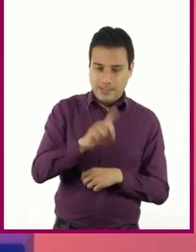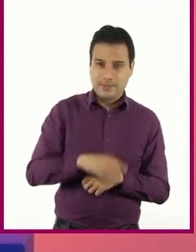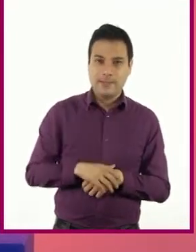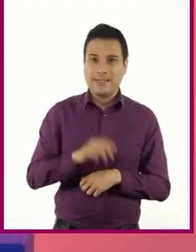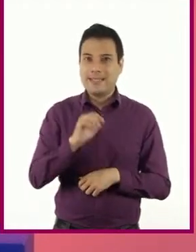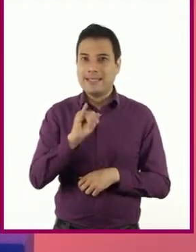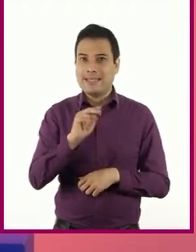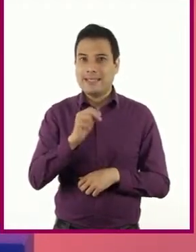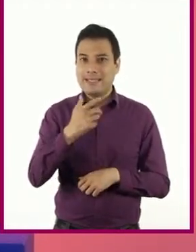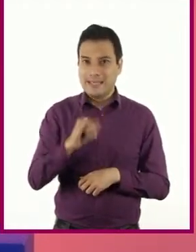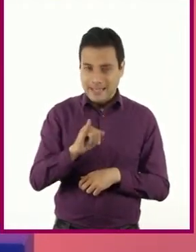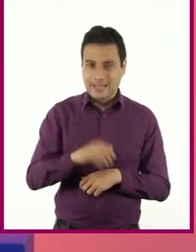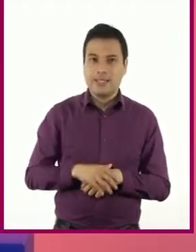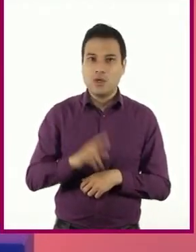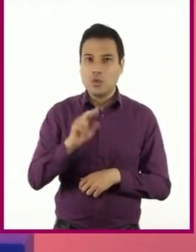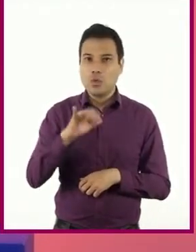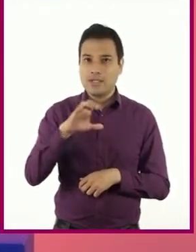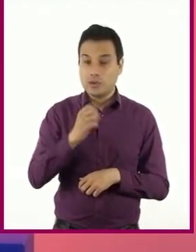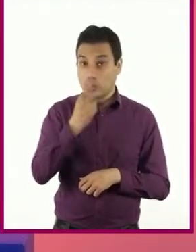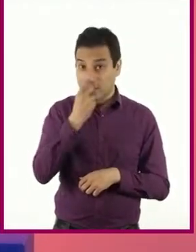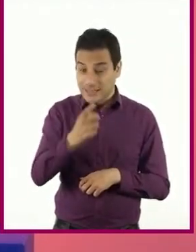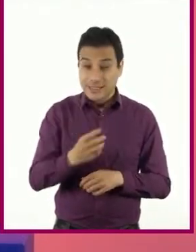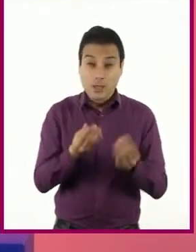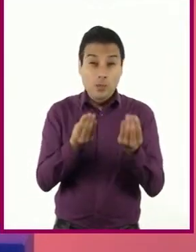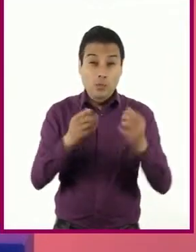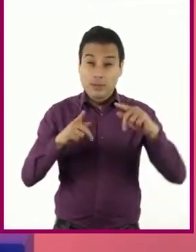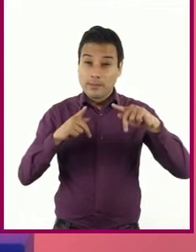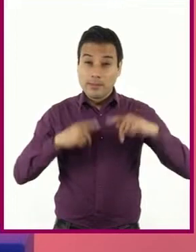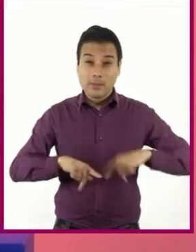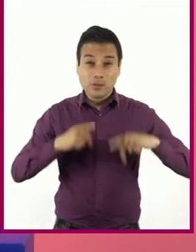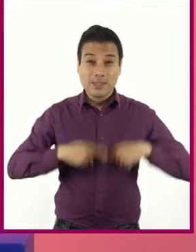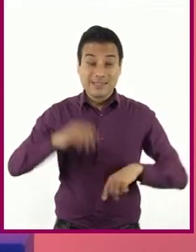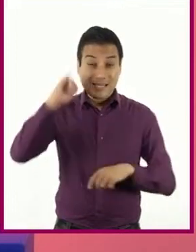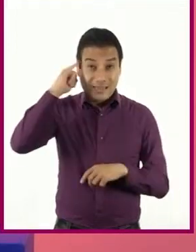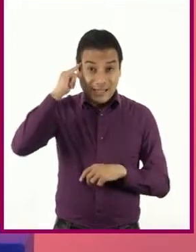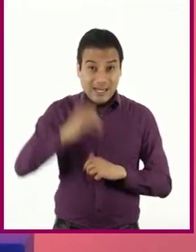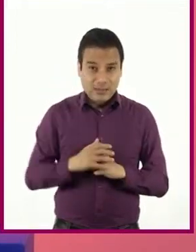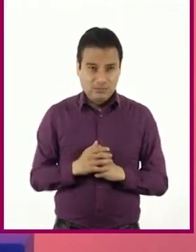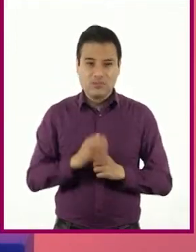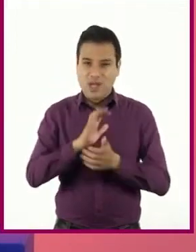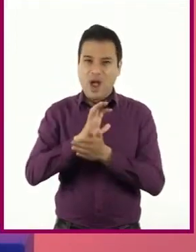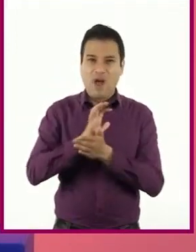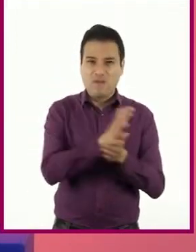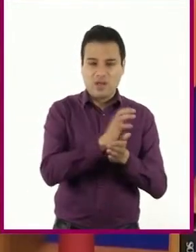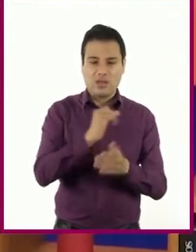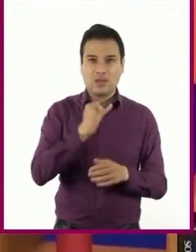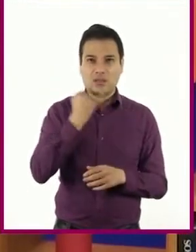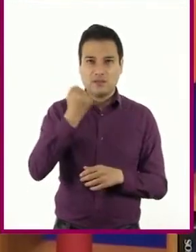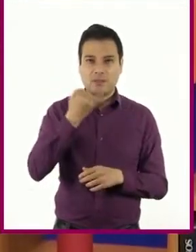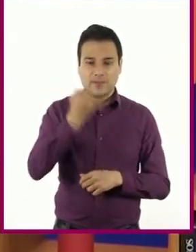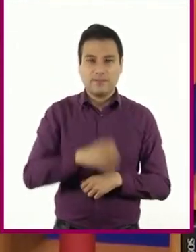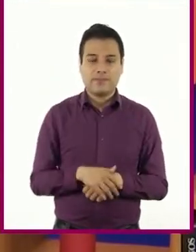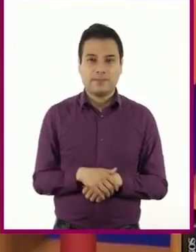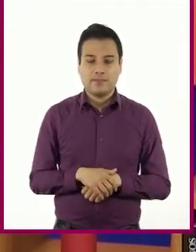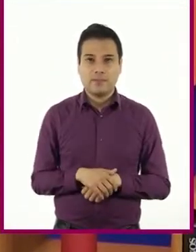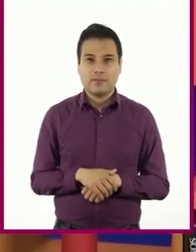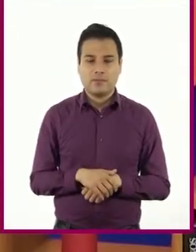es un alto porcentaje de personas indígenas las que han sufrido discriminación por hablar su lengua materna.